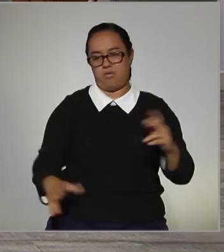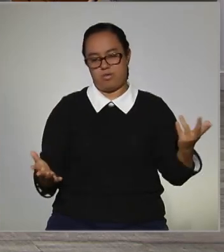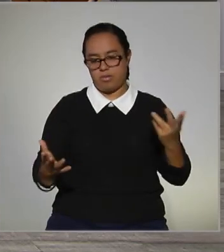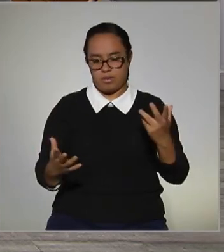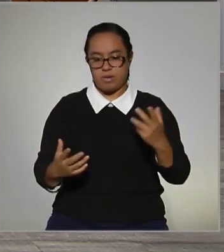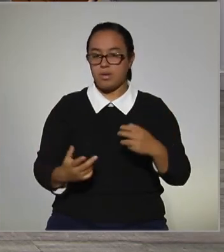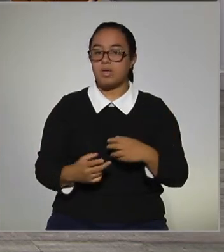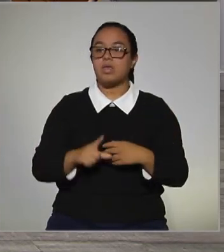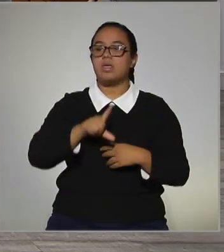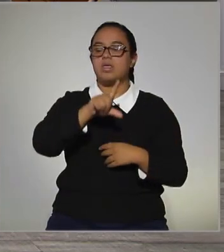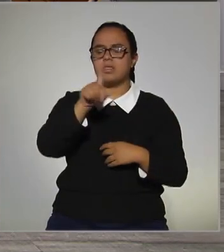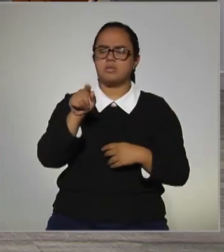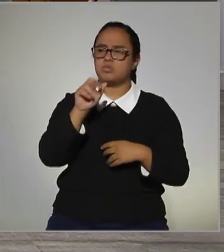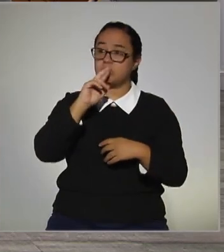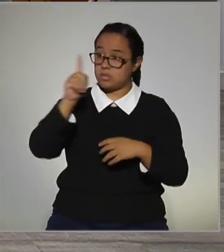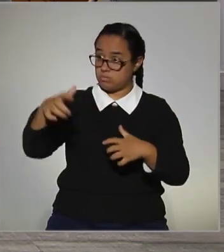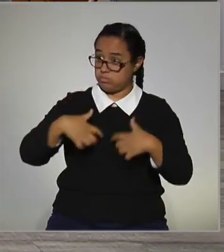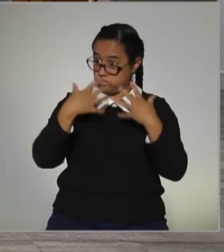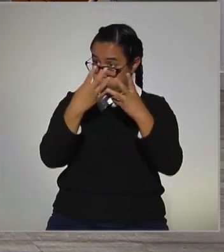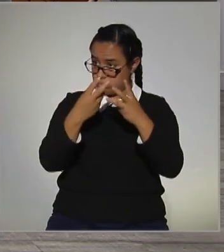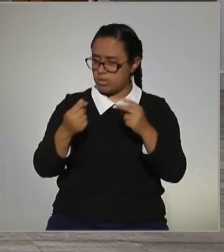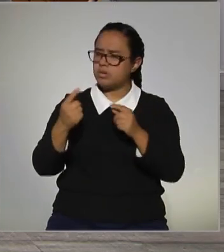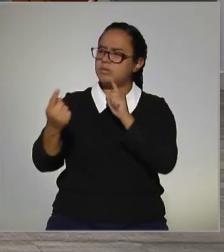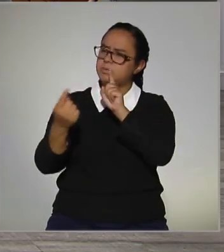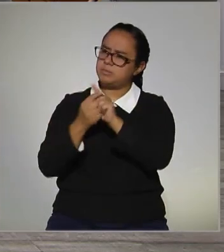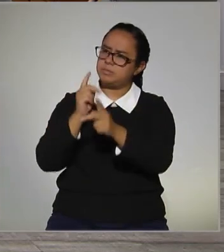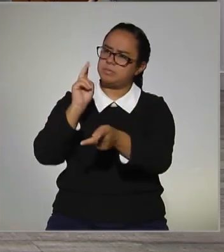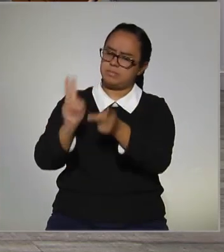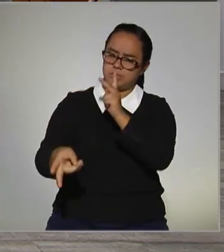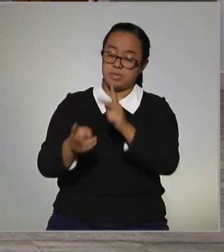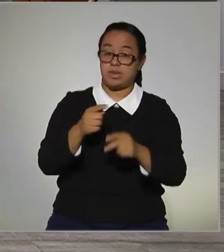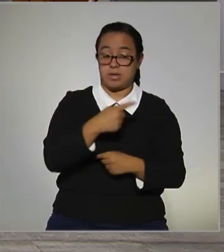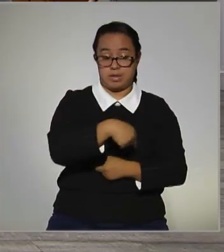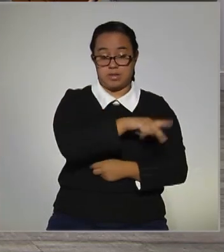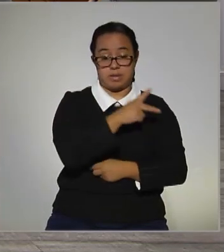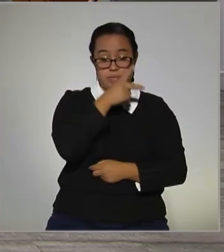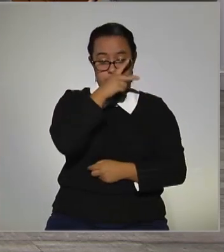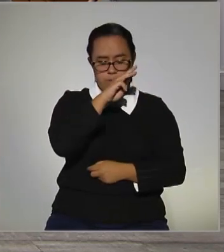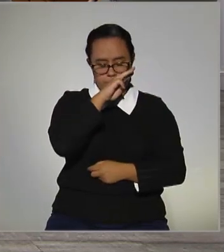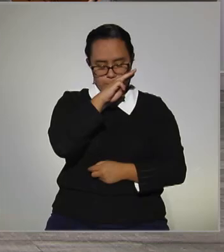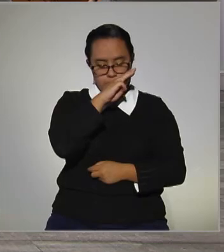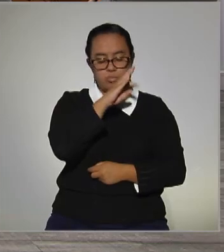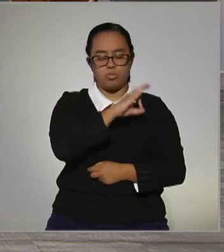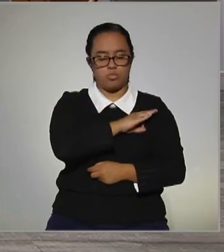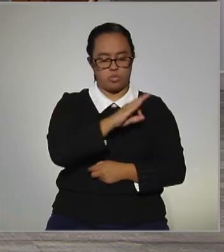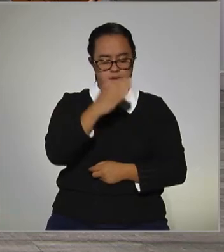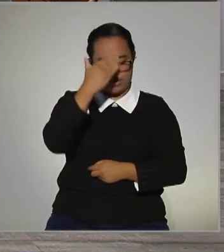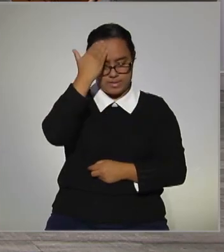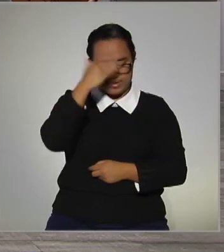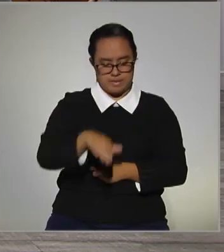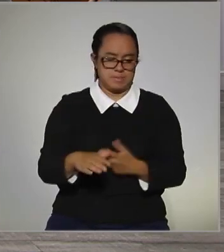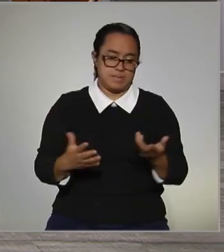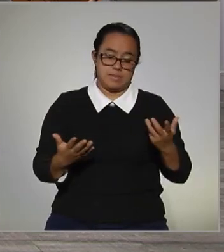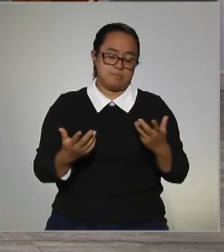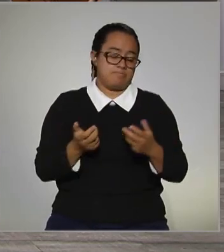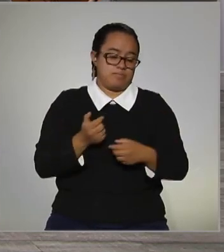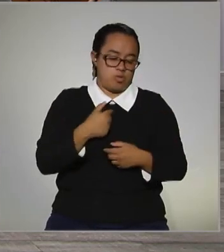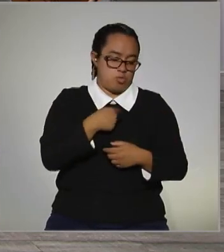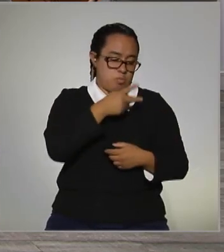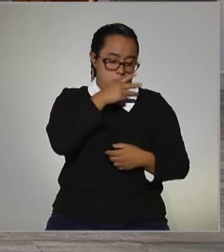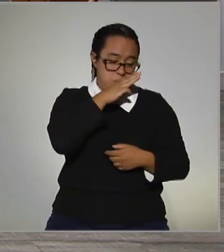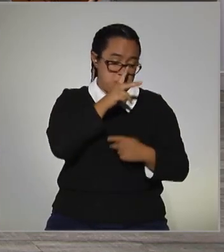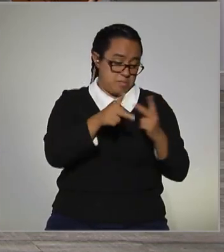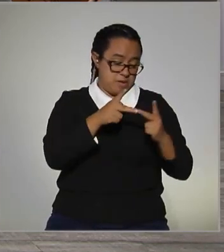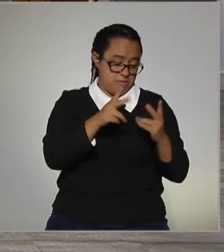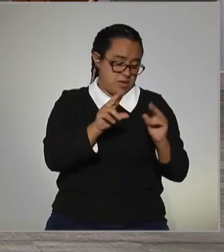uno lo puede volver a retomar y si uno tiene la capacidad como padre, ¿no? De asumir esa imperfectible de la paternidad,